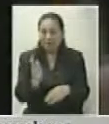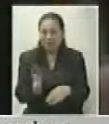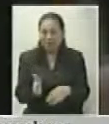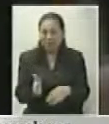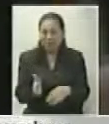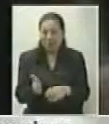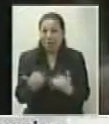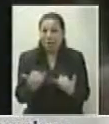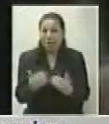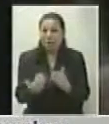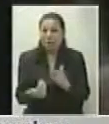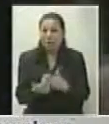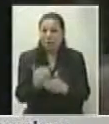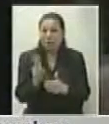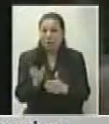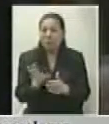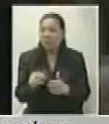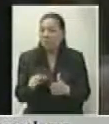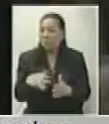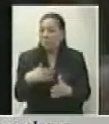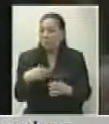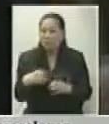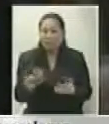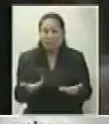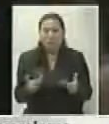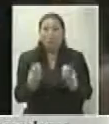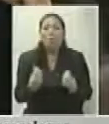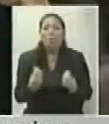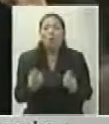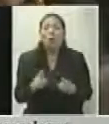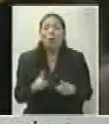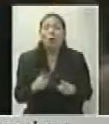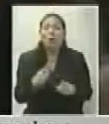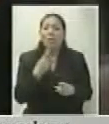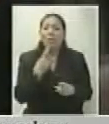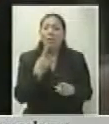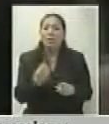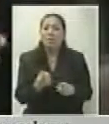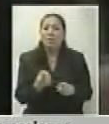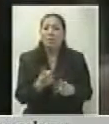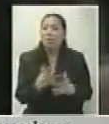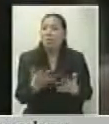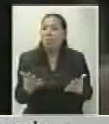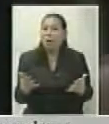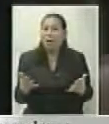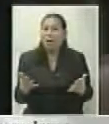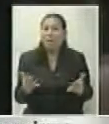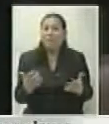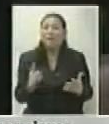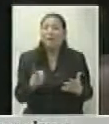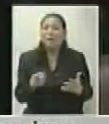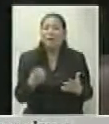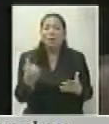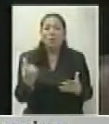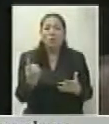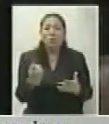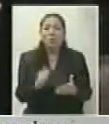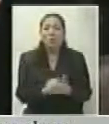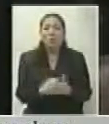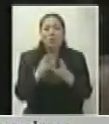sancionarlos. Y esa nueva sanción es la que no se puede hacer, porque cuando le dictaron la sentencia no existía. Eso simplemente